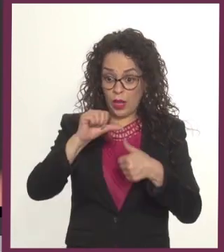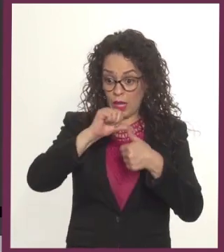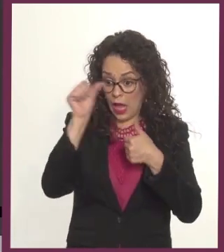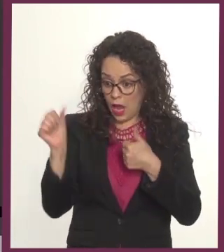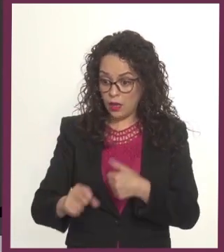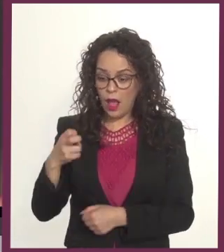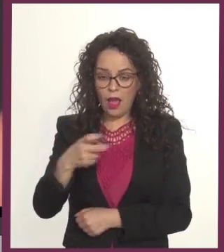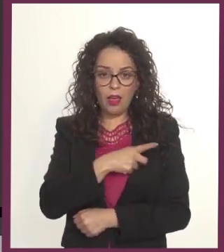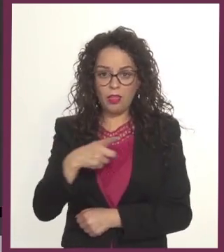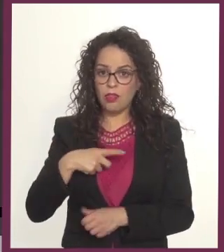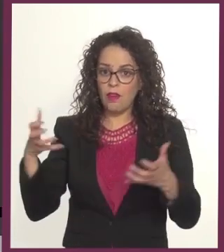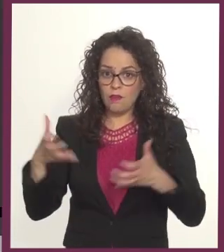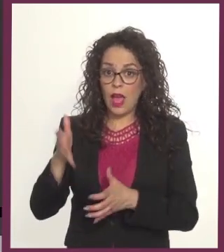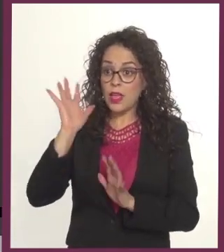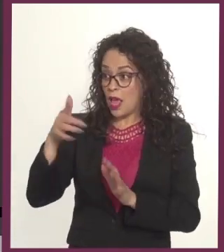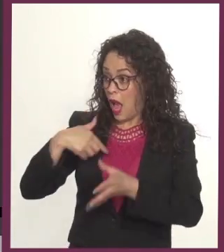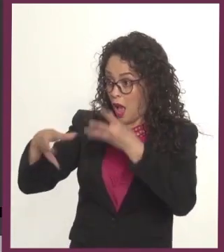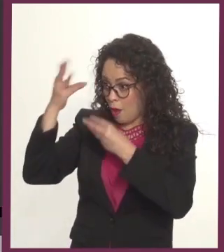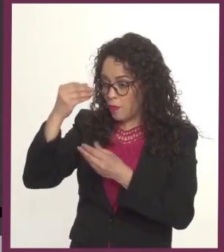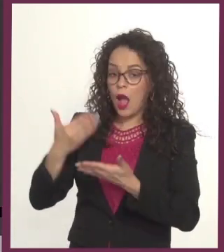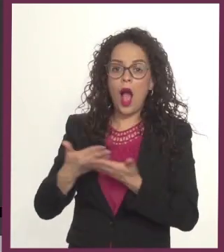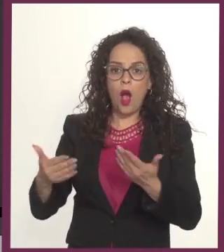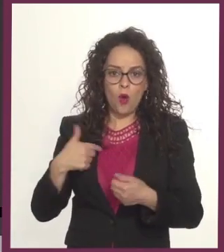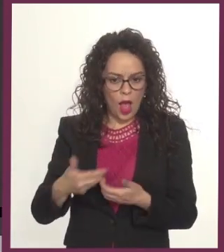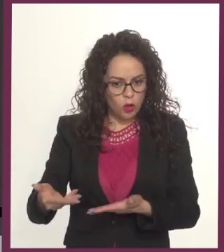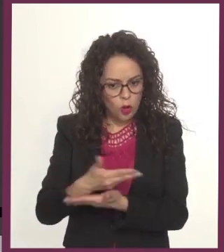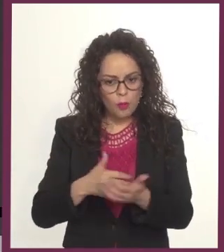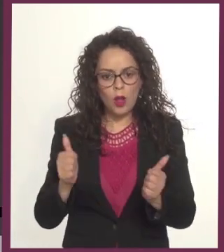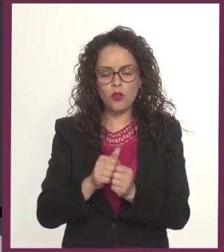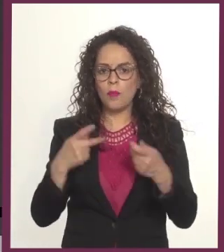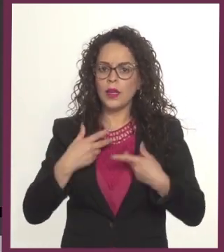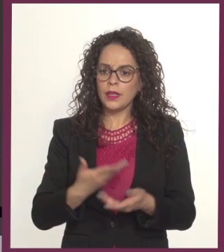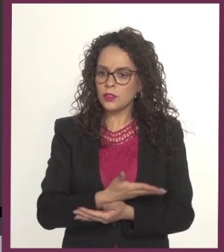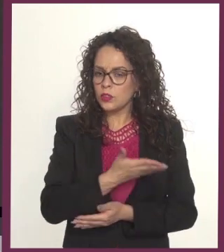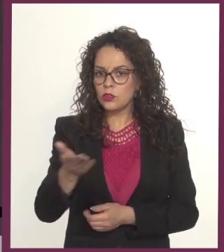debe hacer eso, aprender y luego transmitir ese aprendizaje